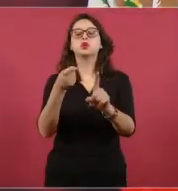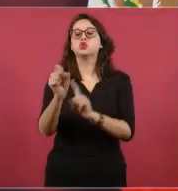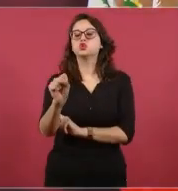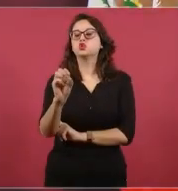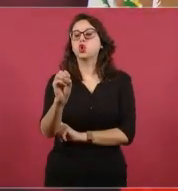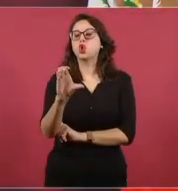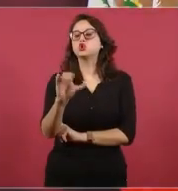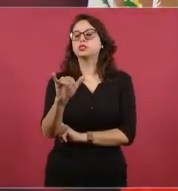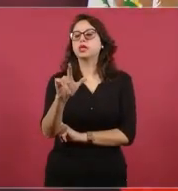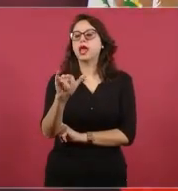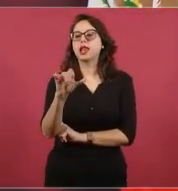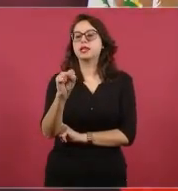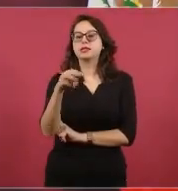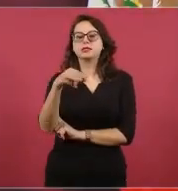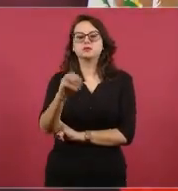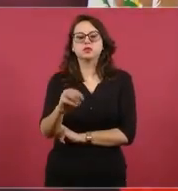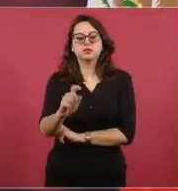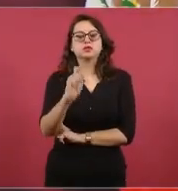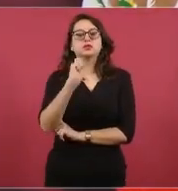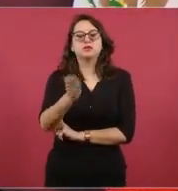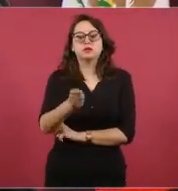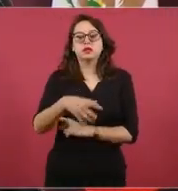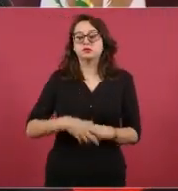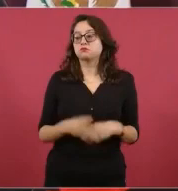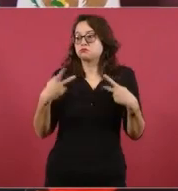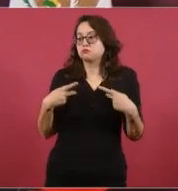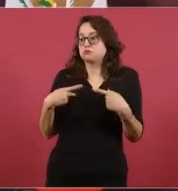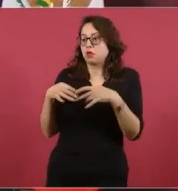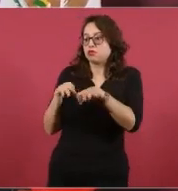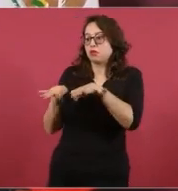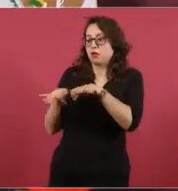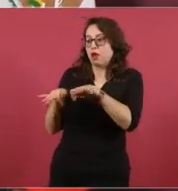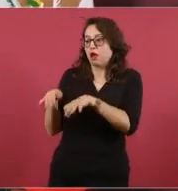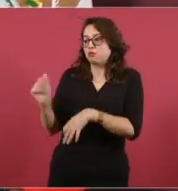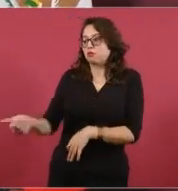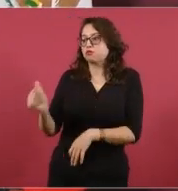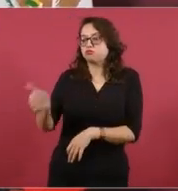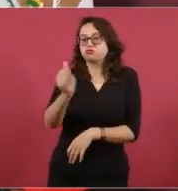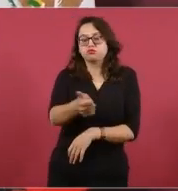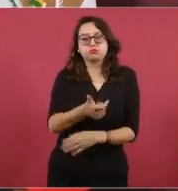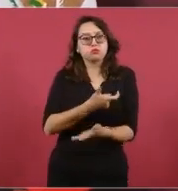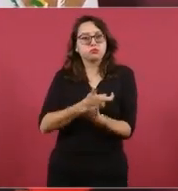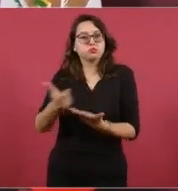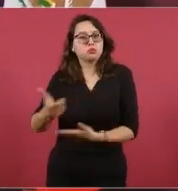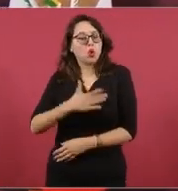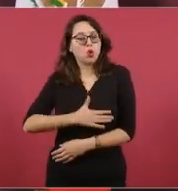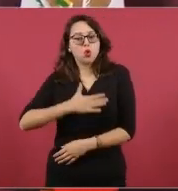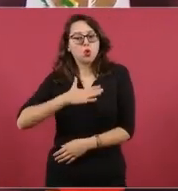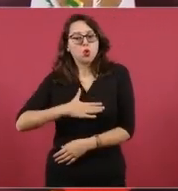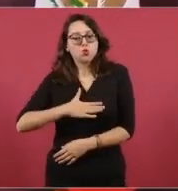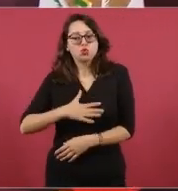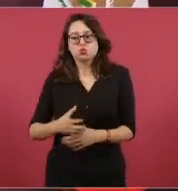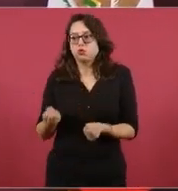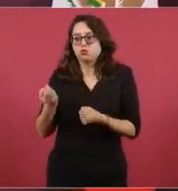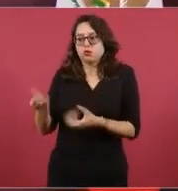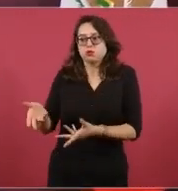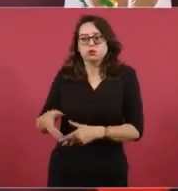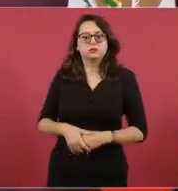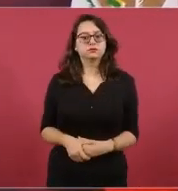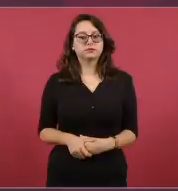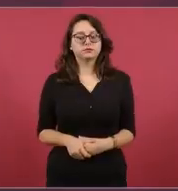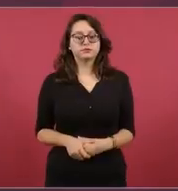Y estos saqueadores, porque eso sí, son muy corruptos